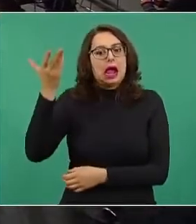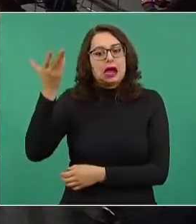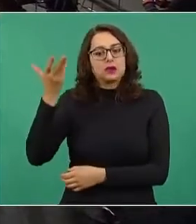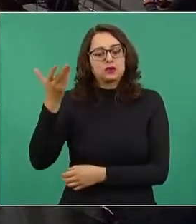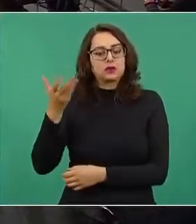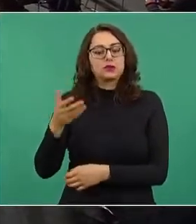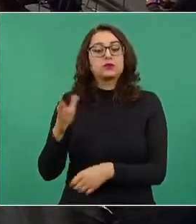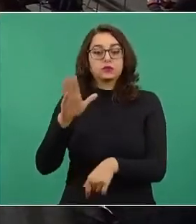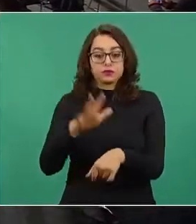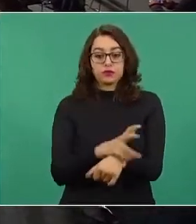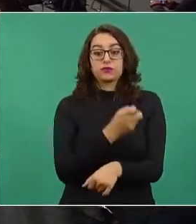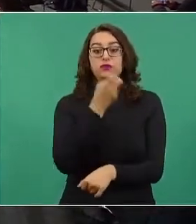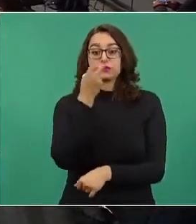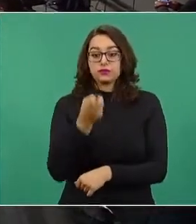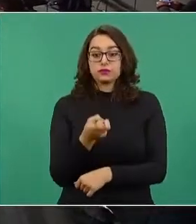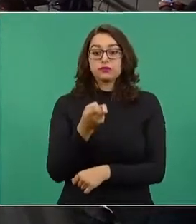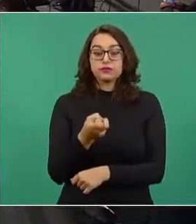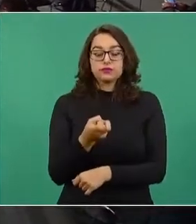Por eso